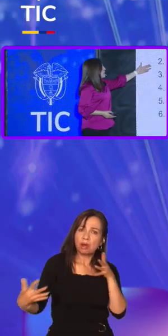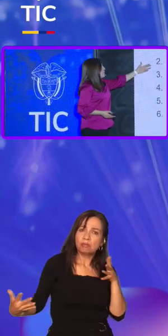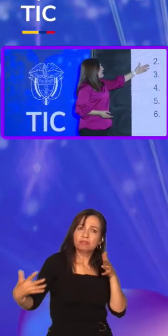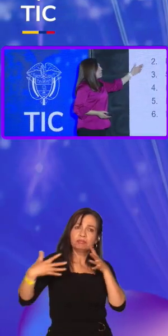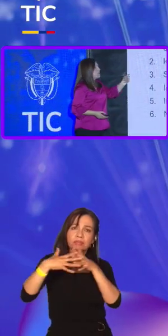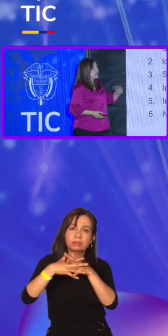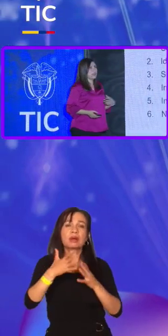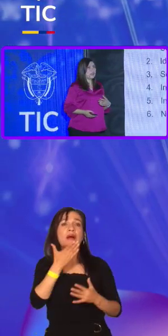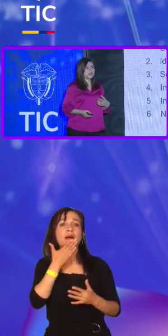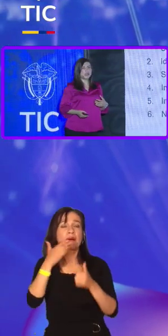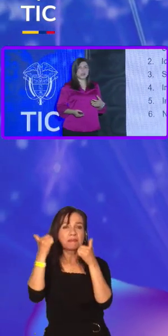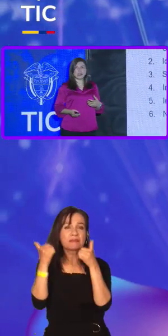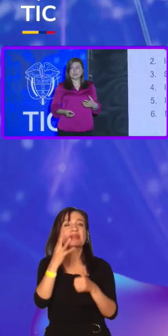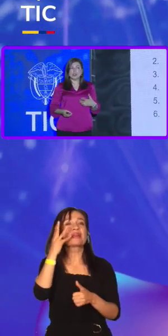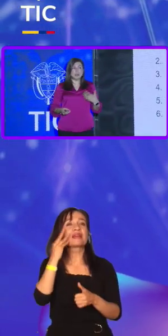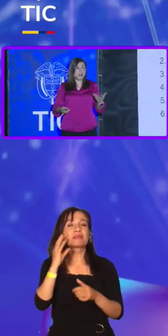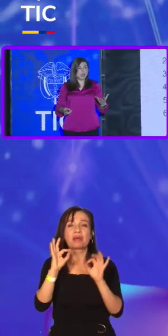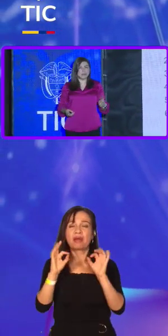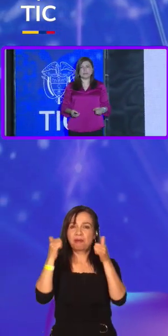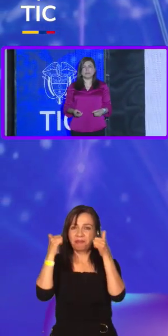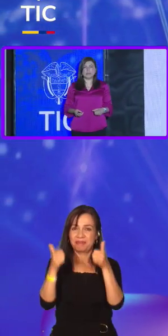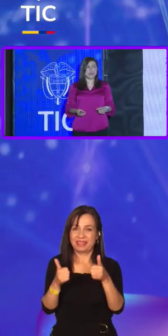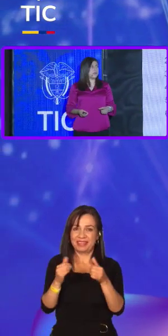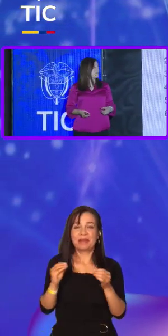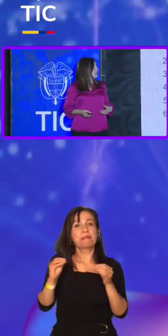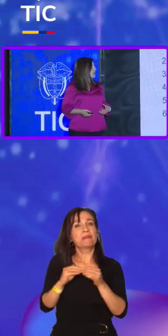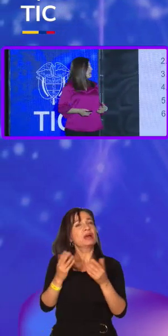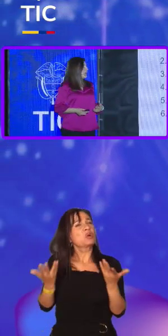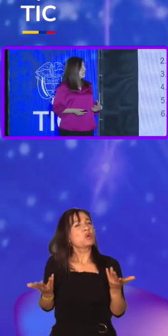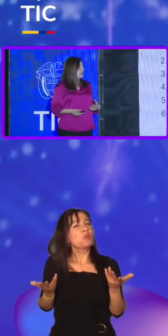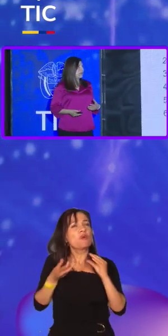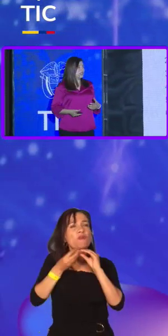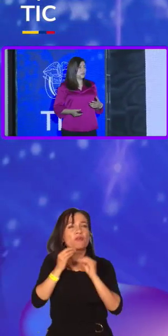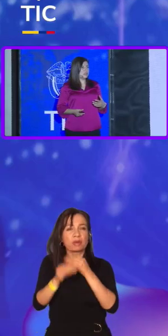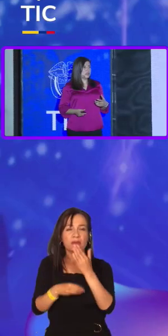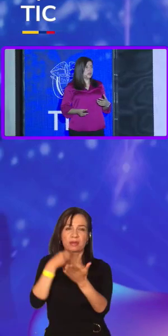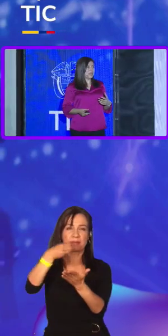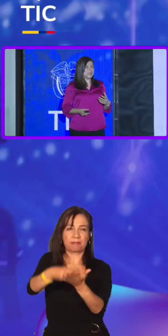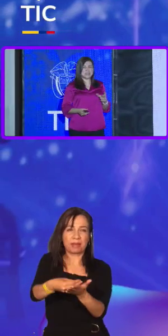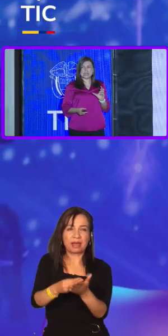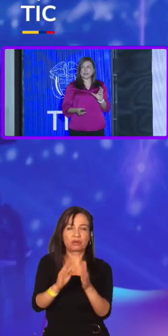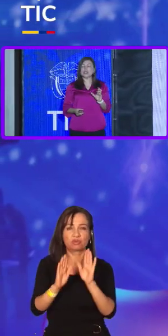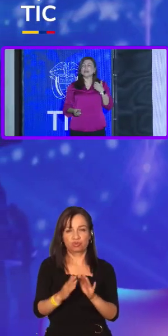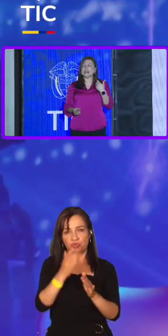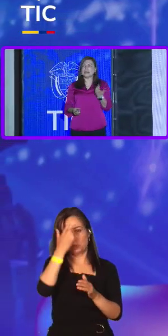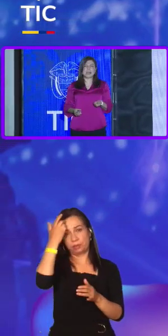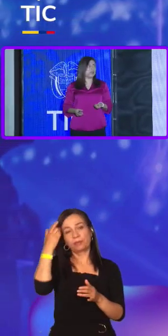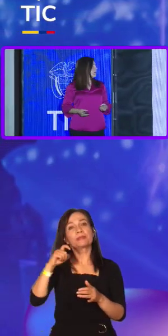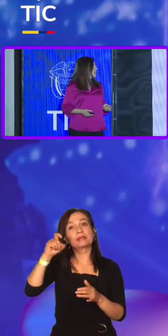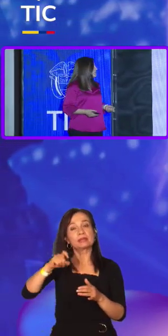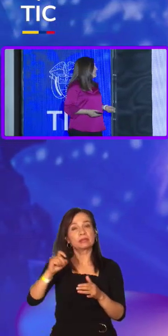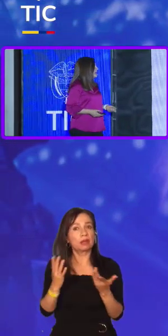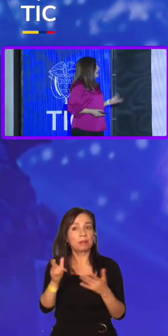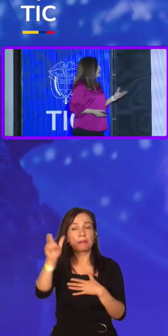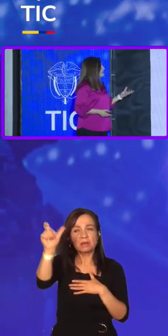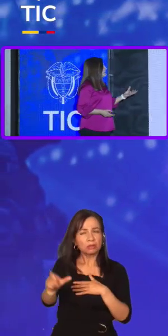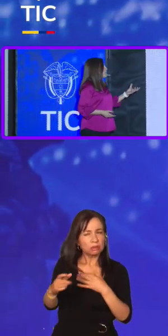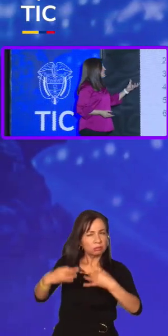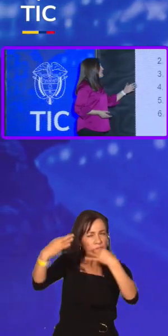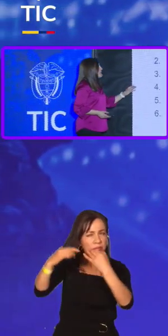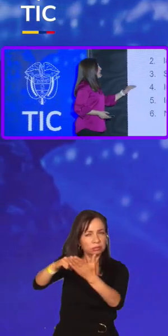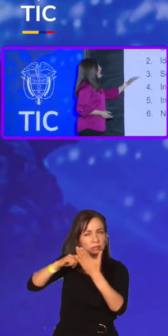Además, cuando tenemos que pensar en mecanismos de pago, por ejemplo, en mecanismos donde necesitemos autenticar a la